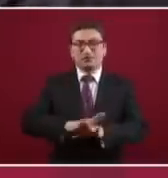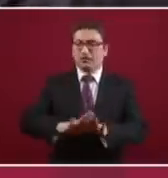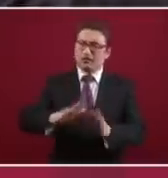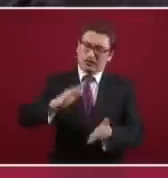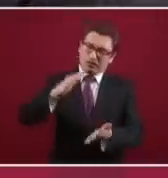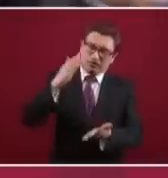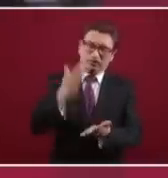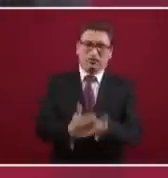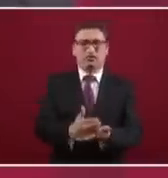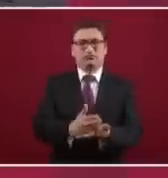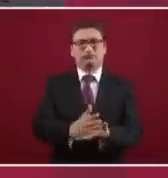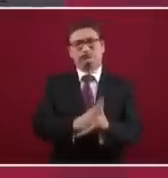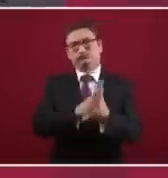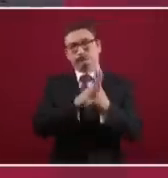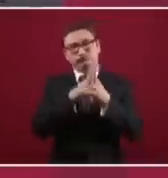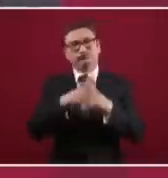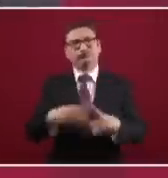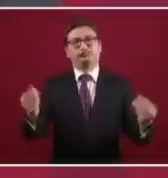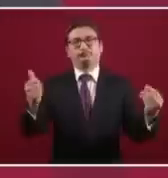desaparecer.